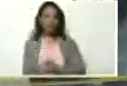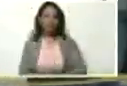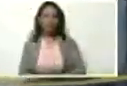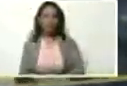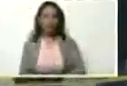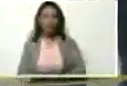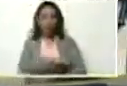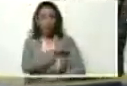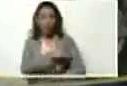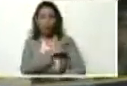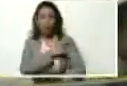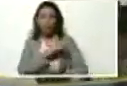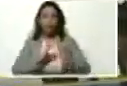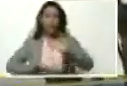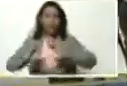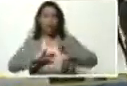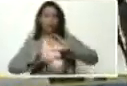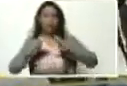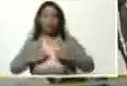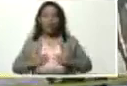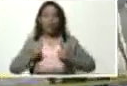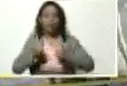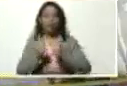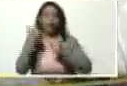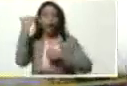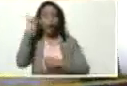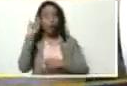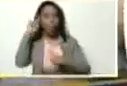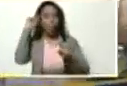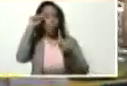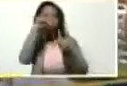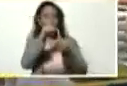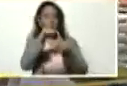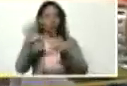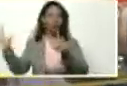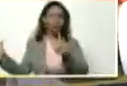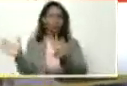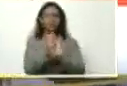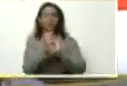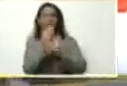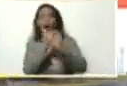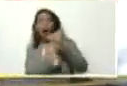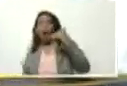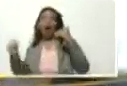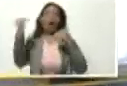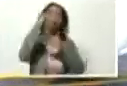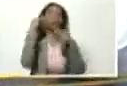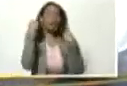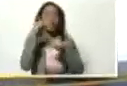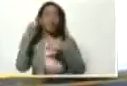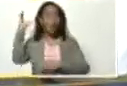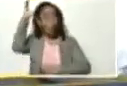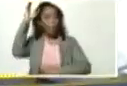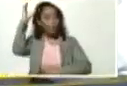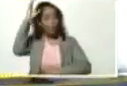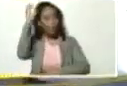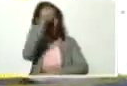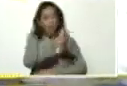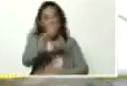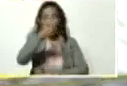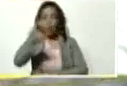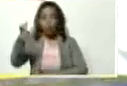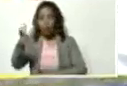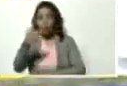La Universidad de las Ciencias de la Salud tiene el objetivo de lograr altos niveles de conciencia social y ciudadana que permitan